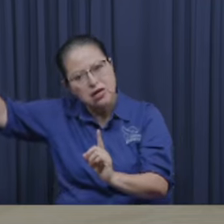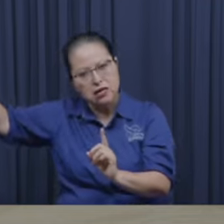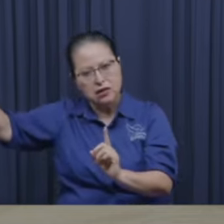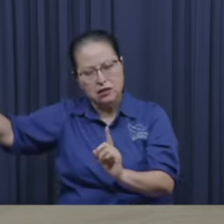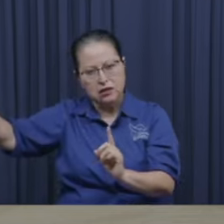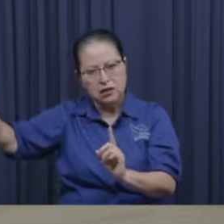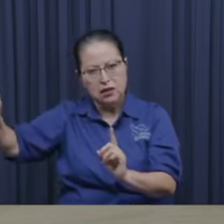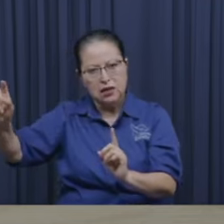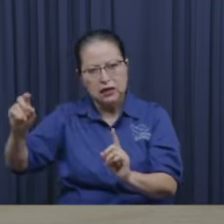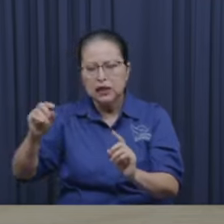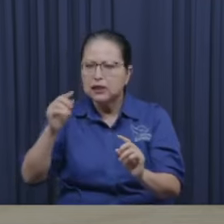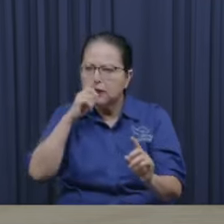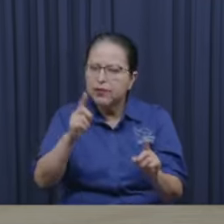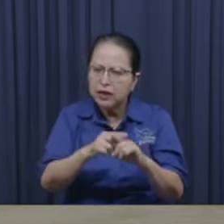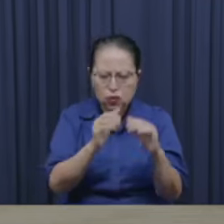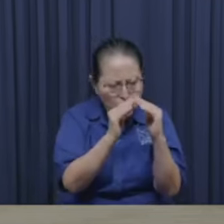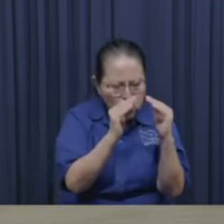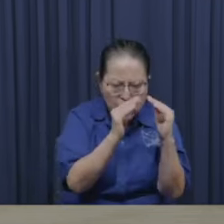un